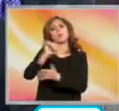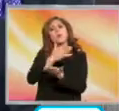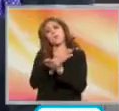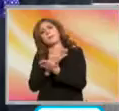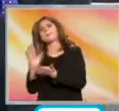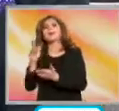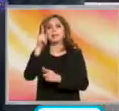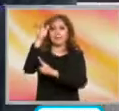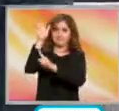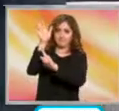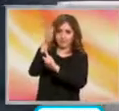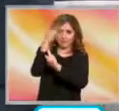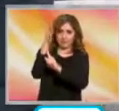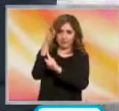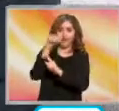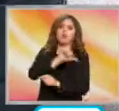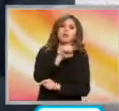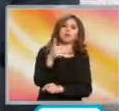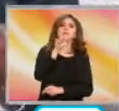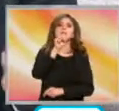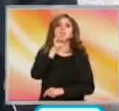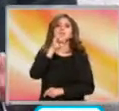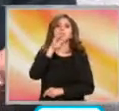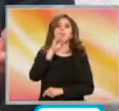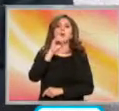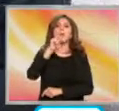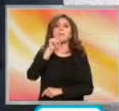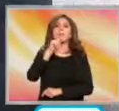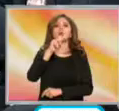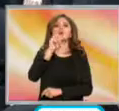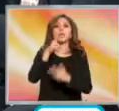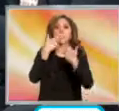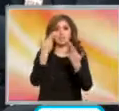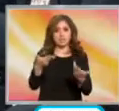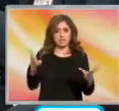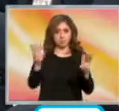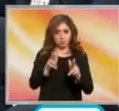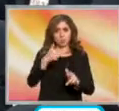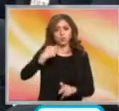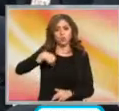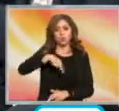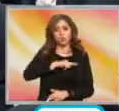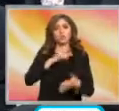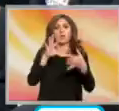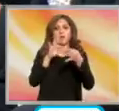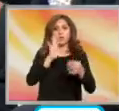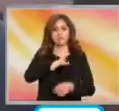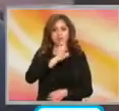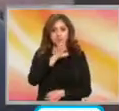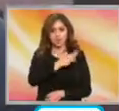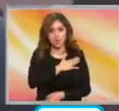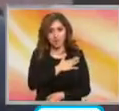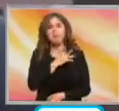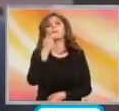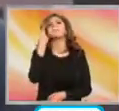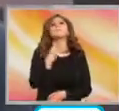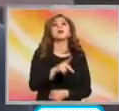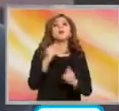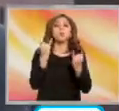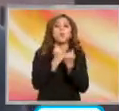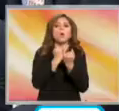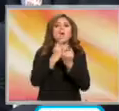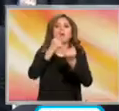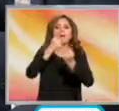himno nacional. Así es. Y nos decía que, bueno, lo cantamos en español y que no lo podemos modificar, no lo podemos alterar, pero que está permitido el que se